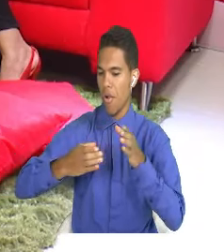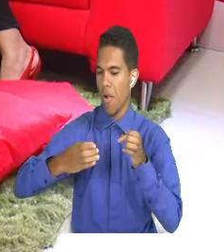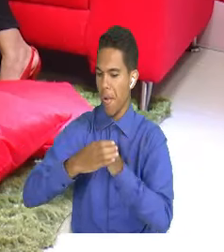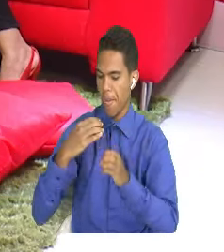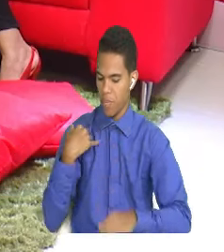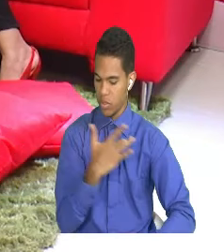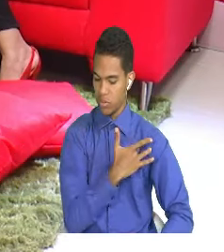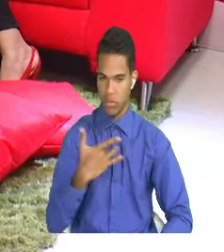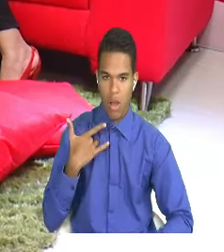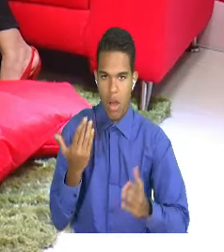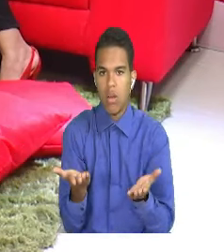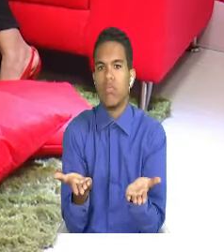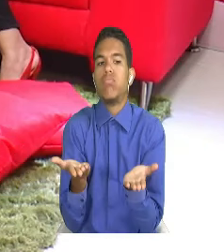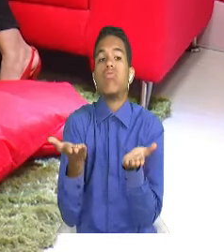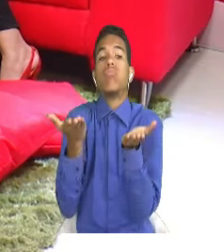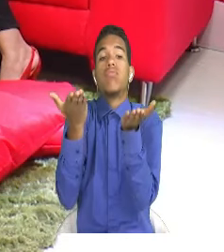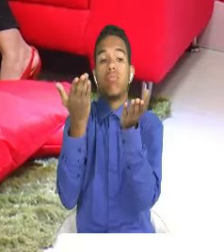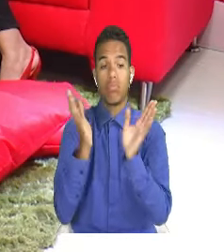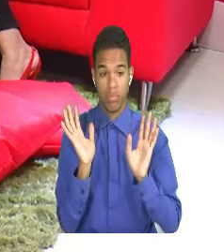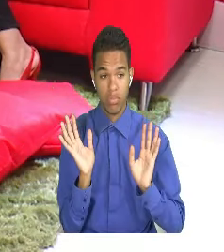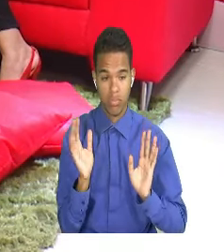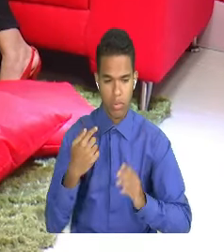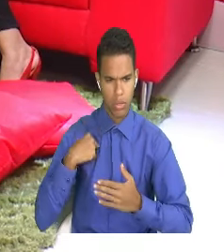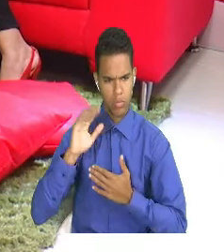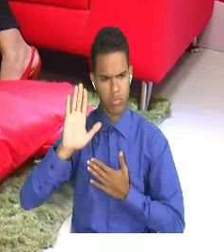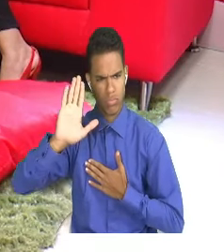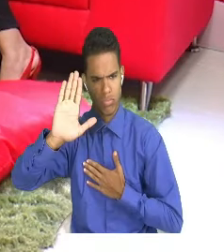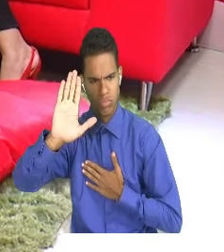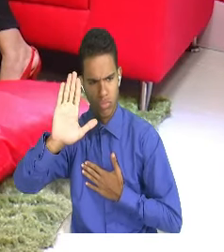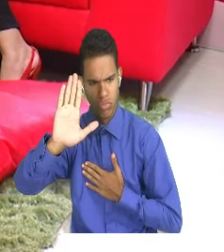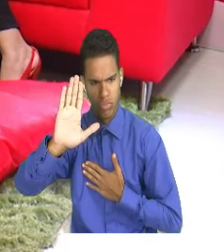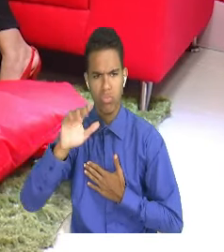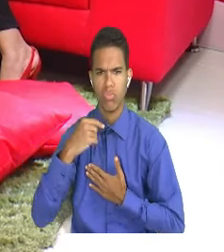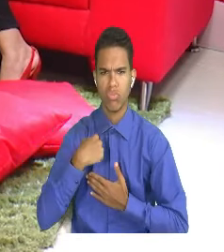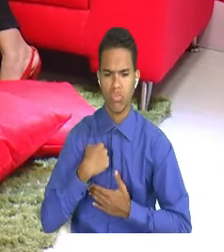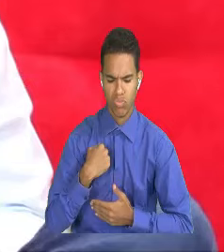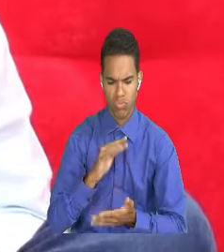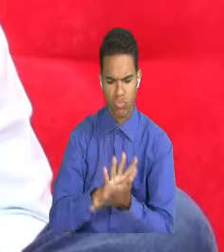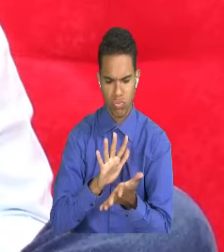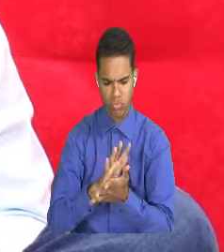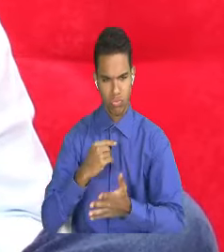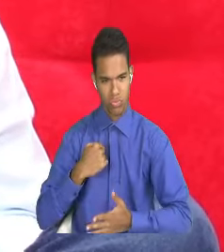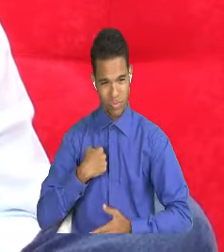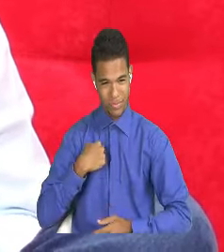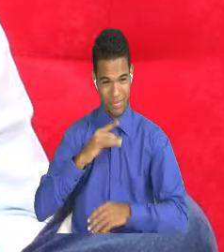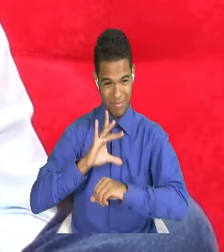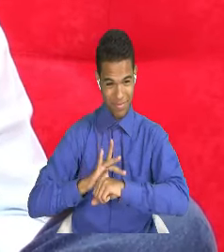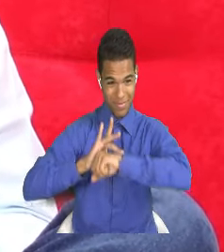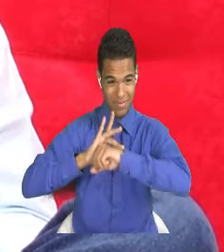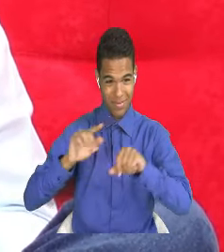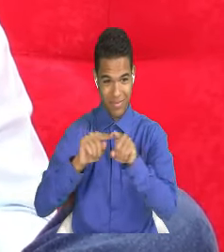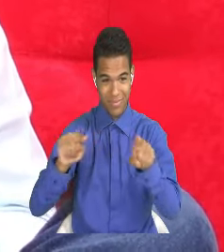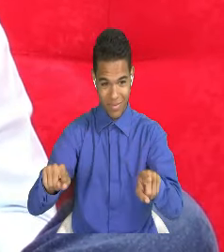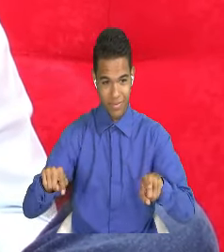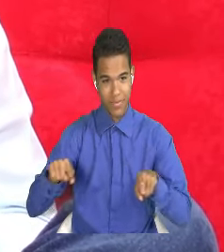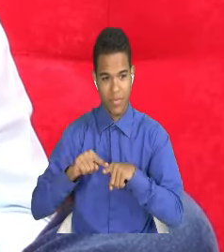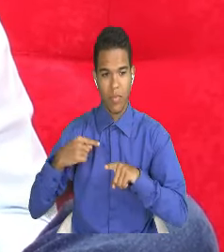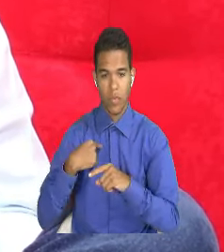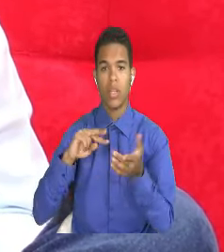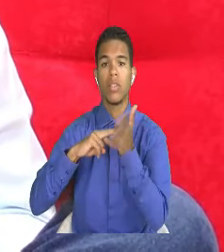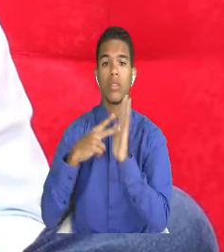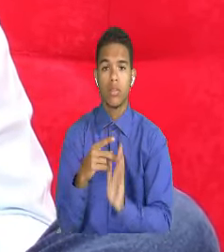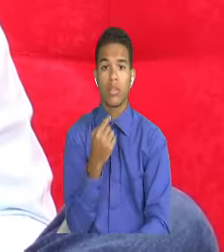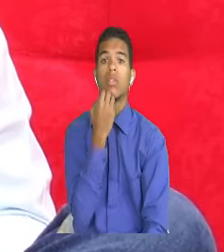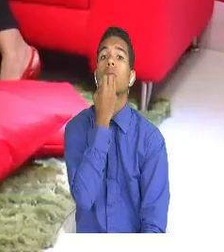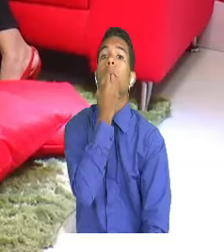salud. Totalmente prometido, totalmente comprometido de que en Barranca Bermeja cambiará la historia de la prestación de salud